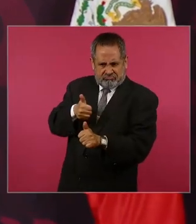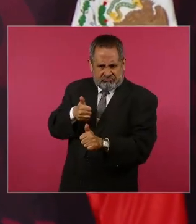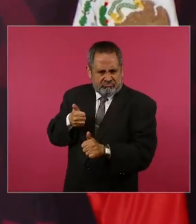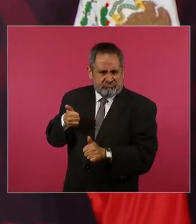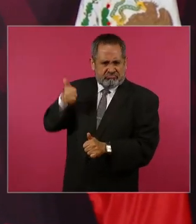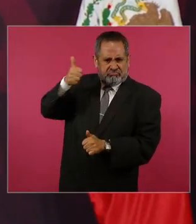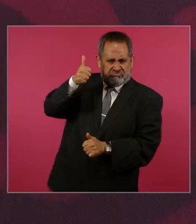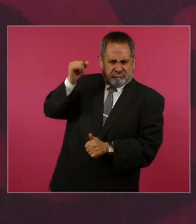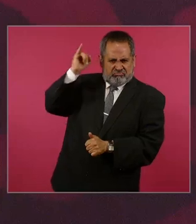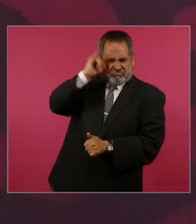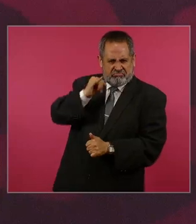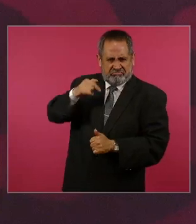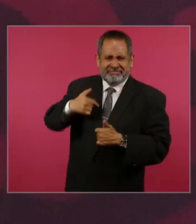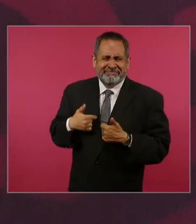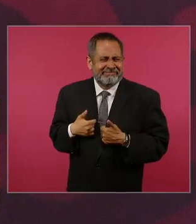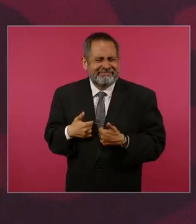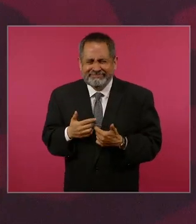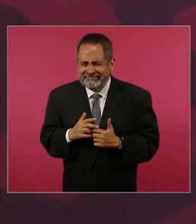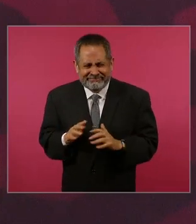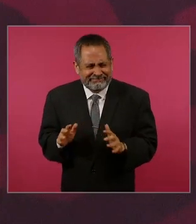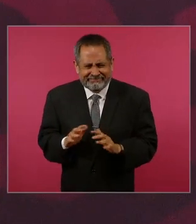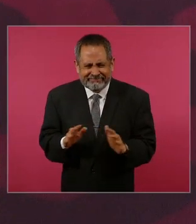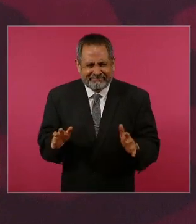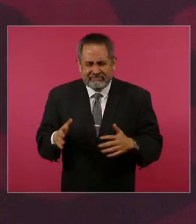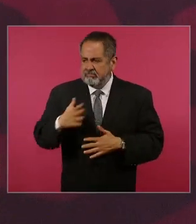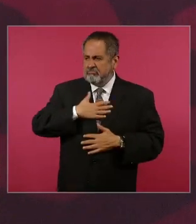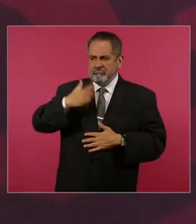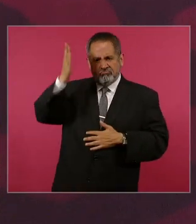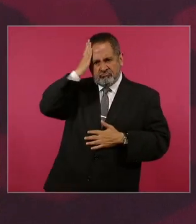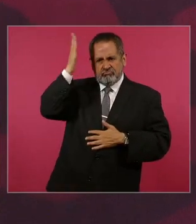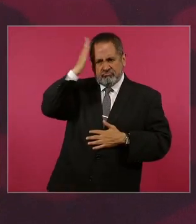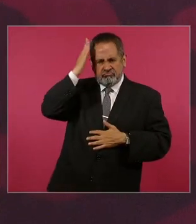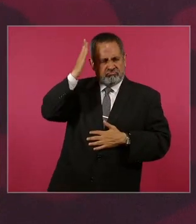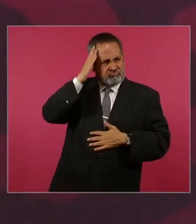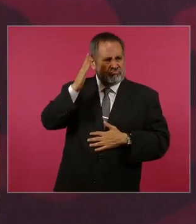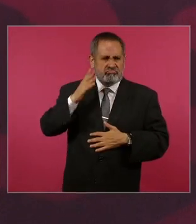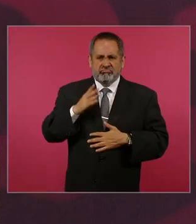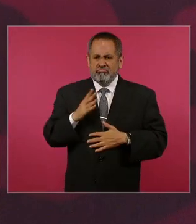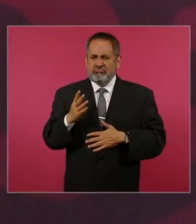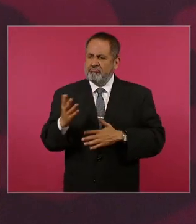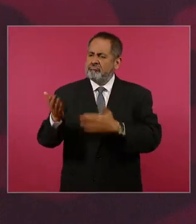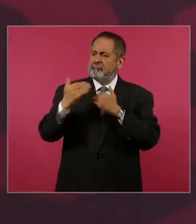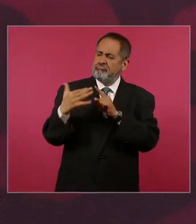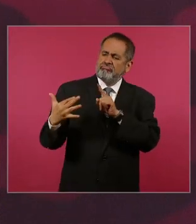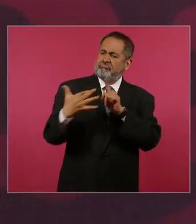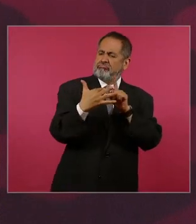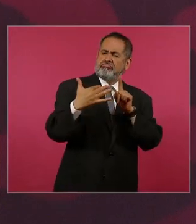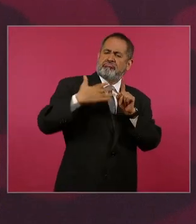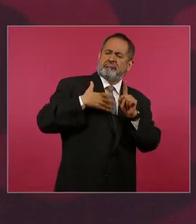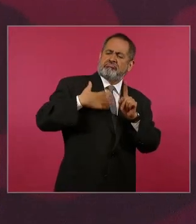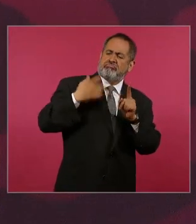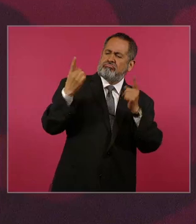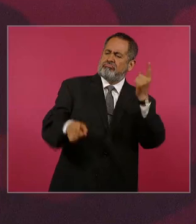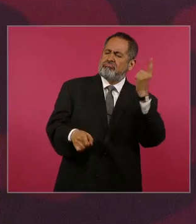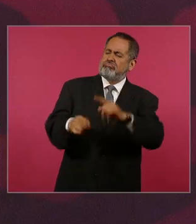o caudillo o líder moral,